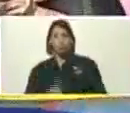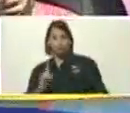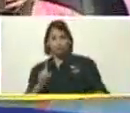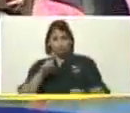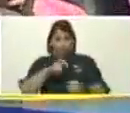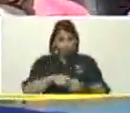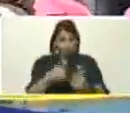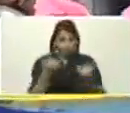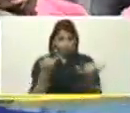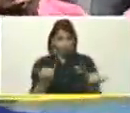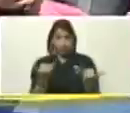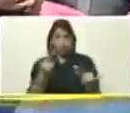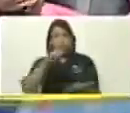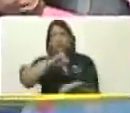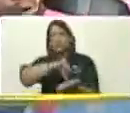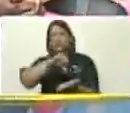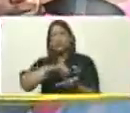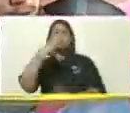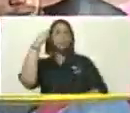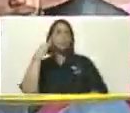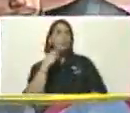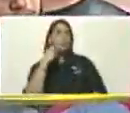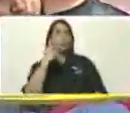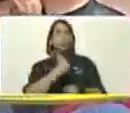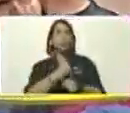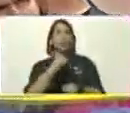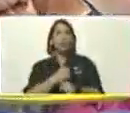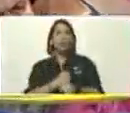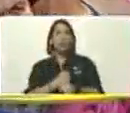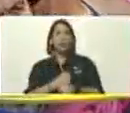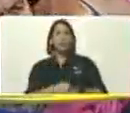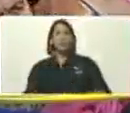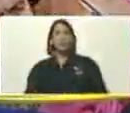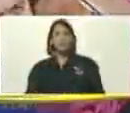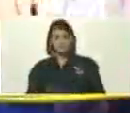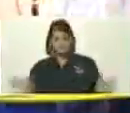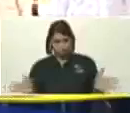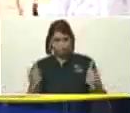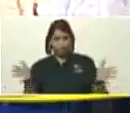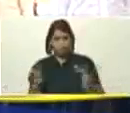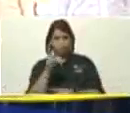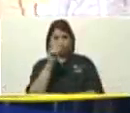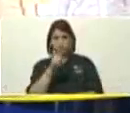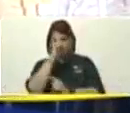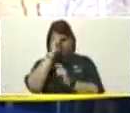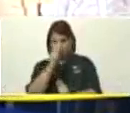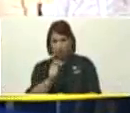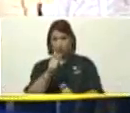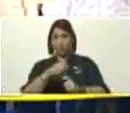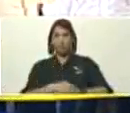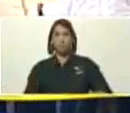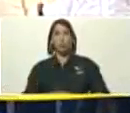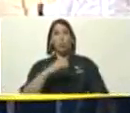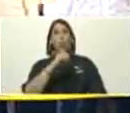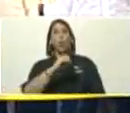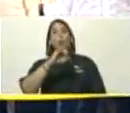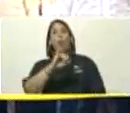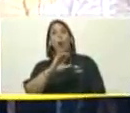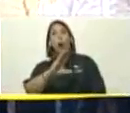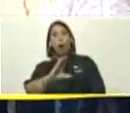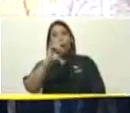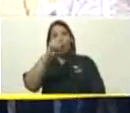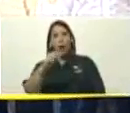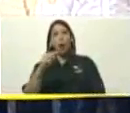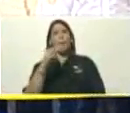ahora en adelante de la central bolivariana, quiere decirle que exhortamos también a la OIT para que también vayan